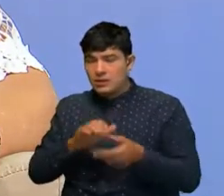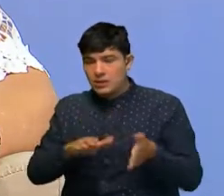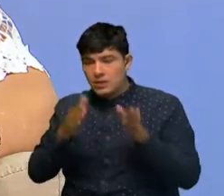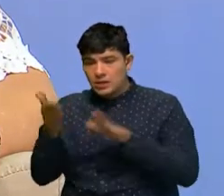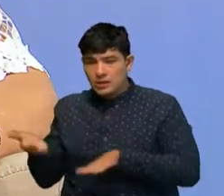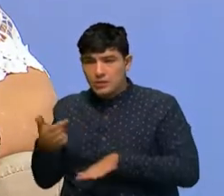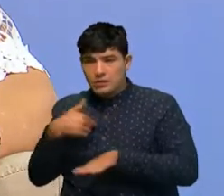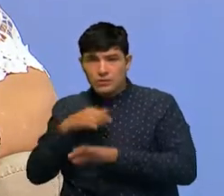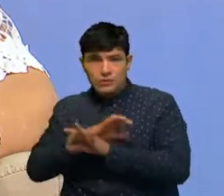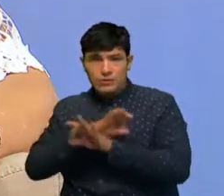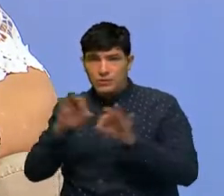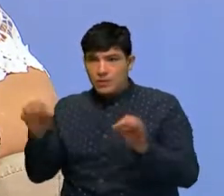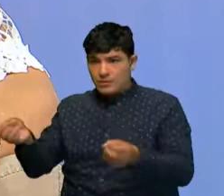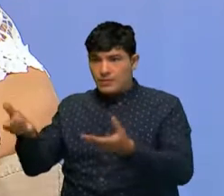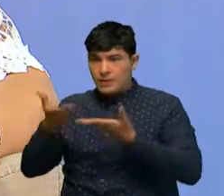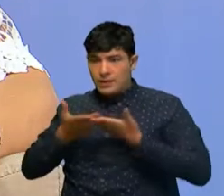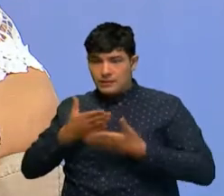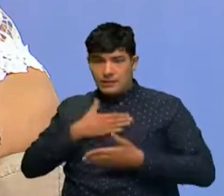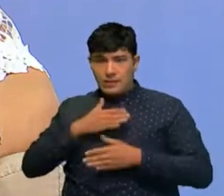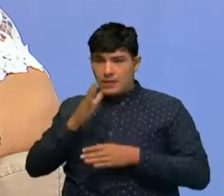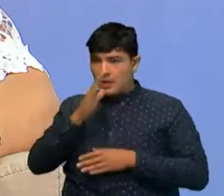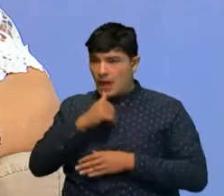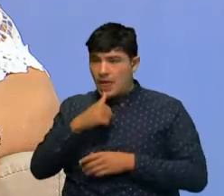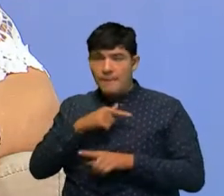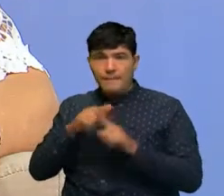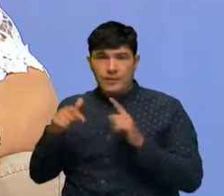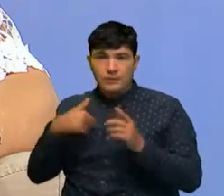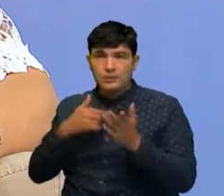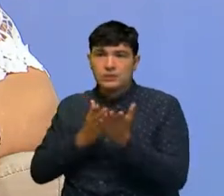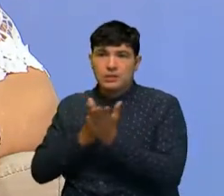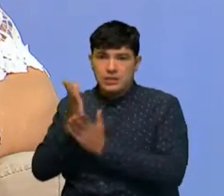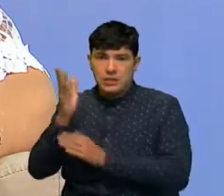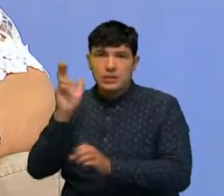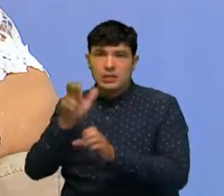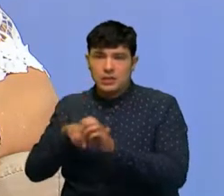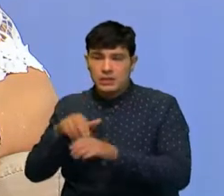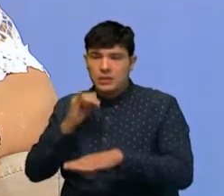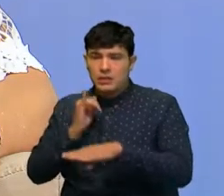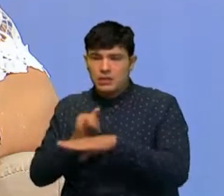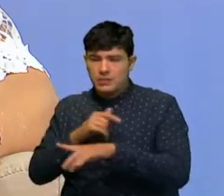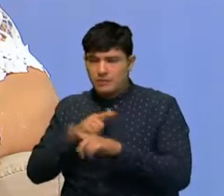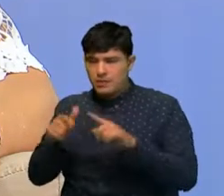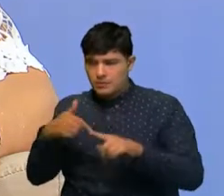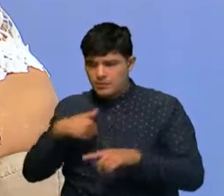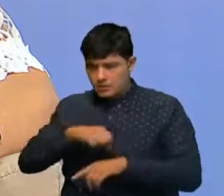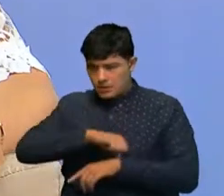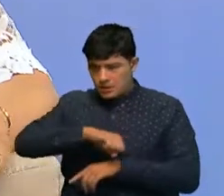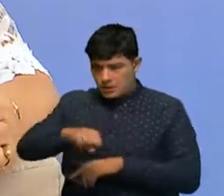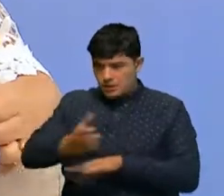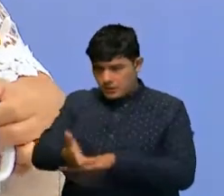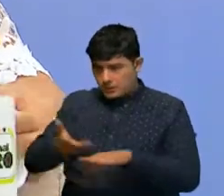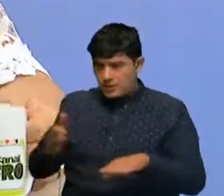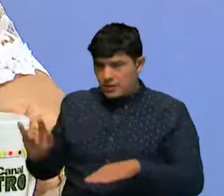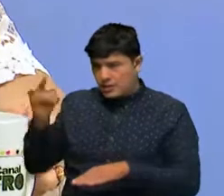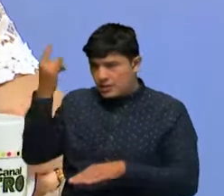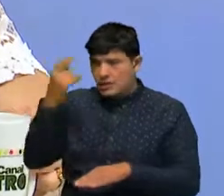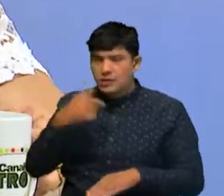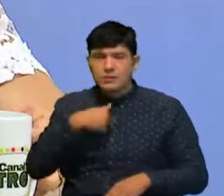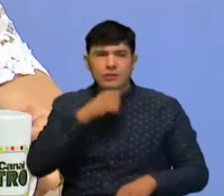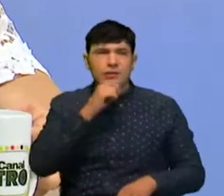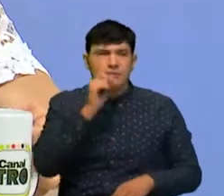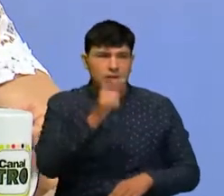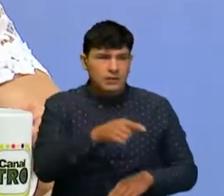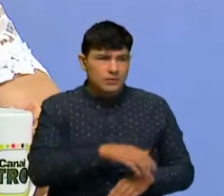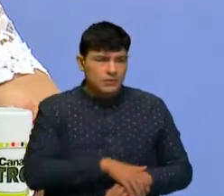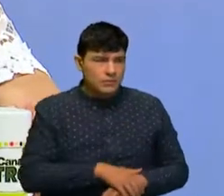nunca recibí nada, pero yo seguí en la institución. ¿Tengo derecho a reclamar algo, doctora? Le pregunto a la